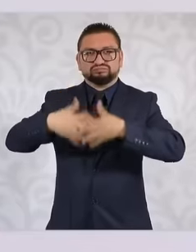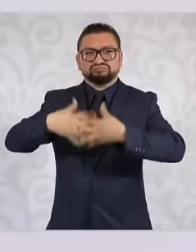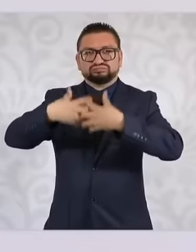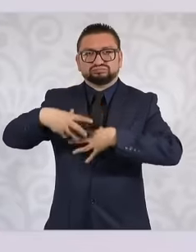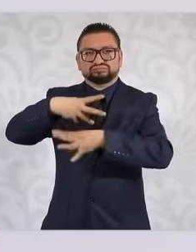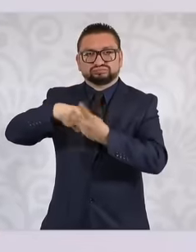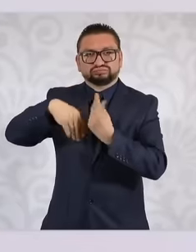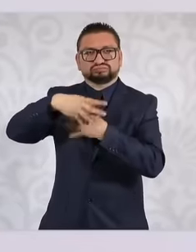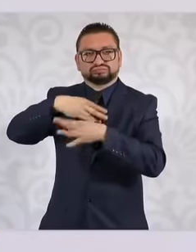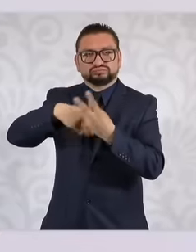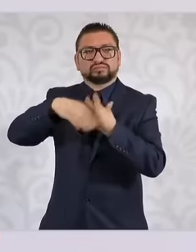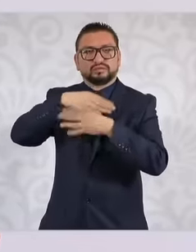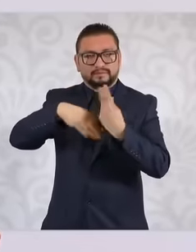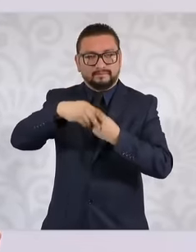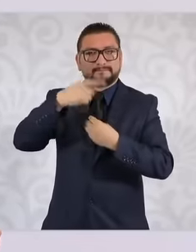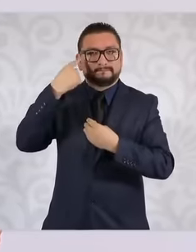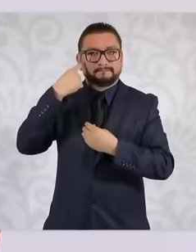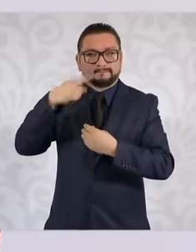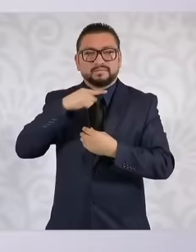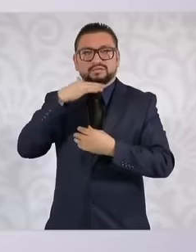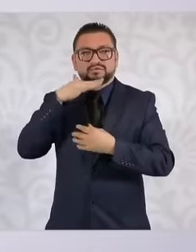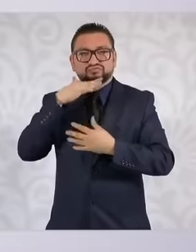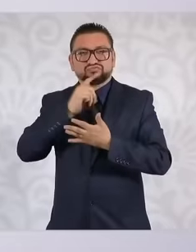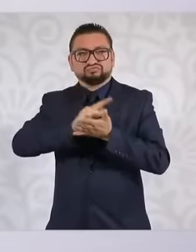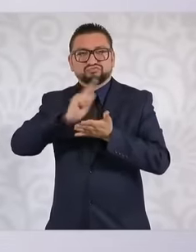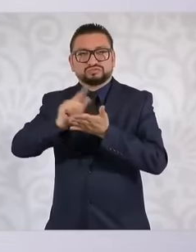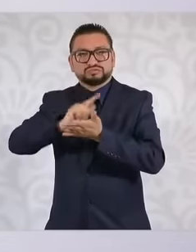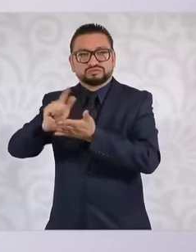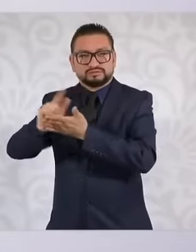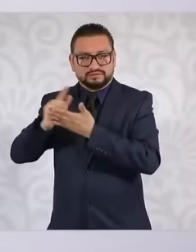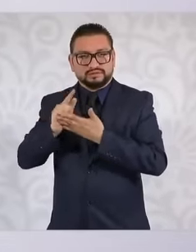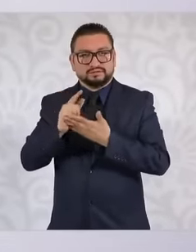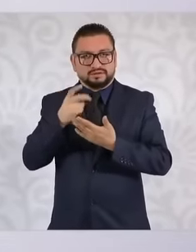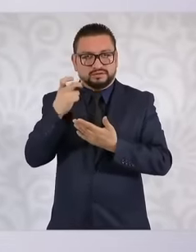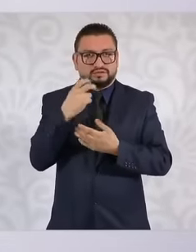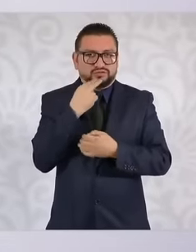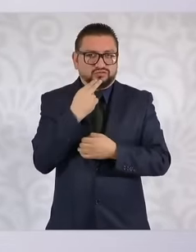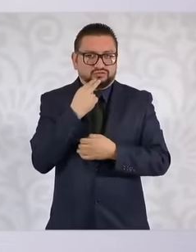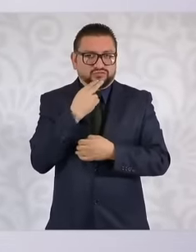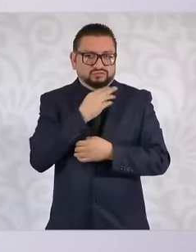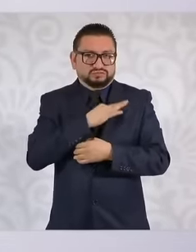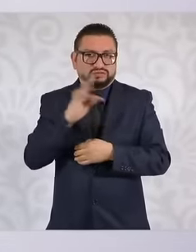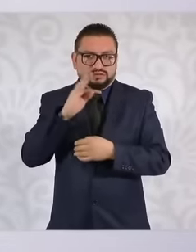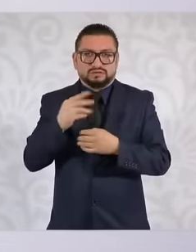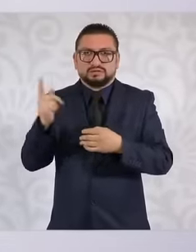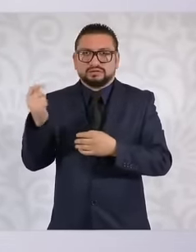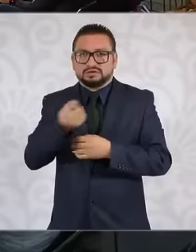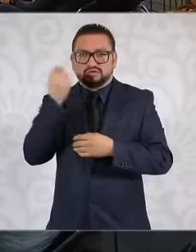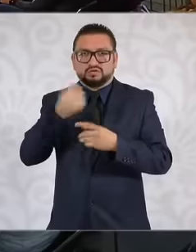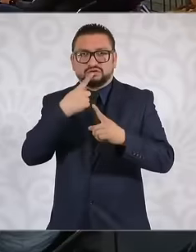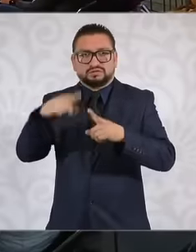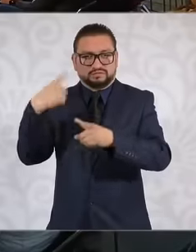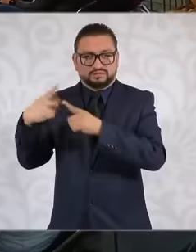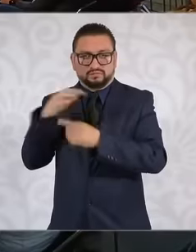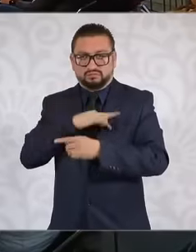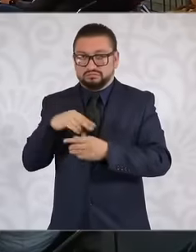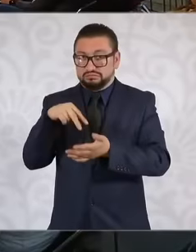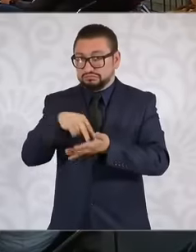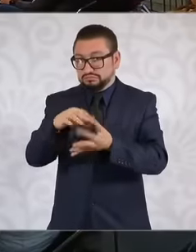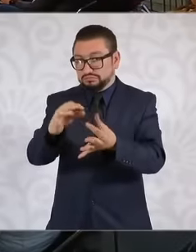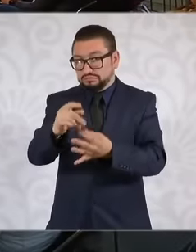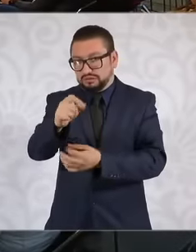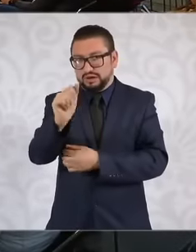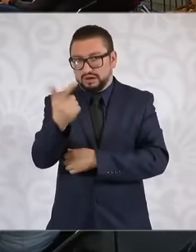de economía circular, y usar pues varios desarrollos tecnológicos. No sé si quieras comentar